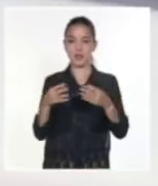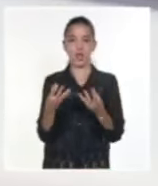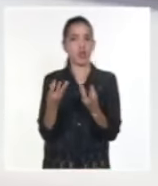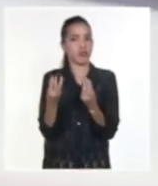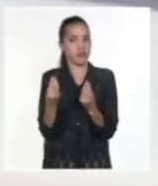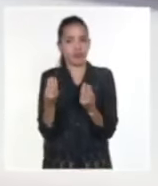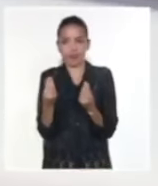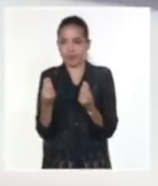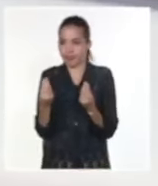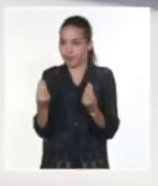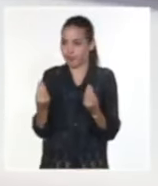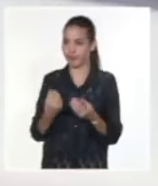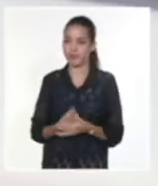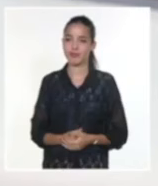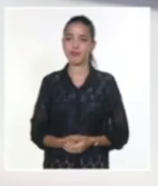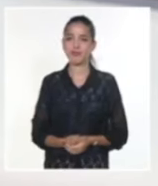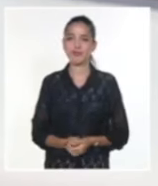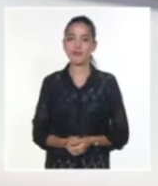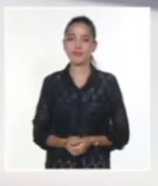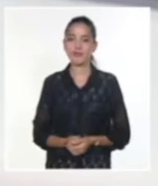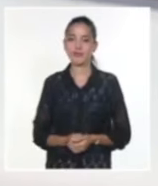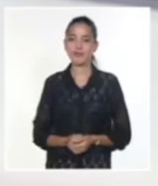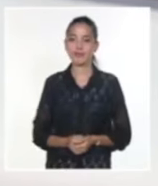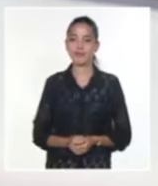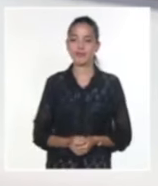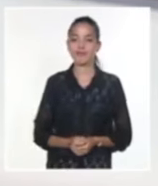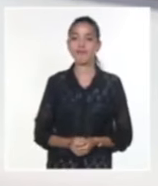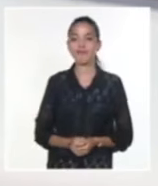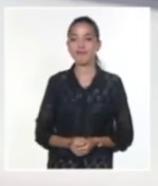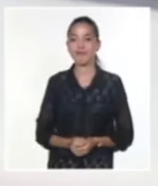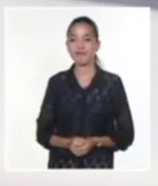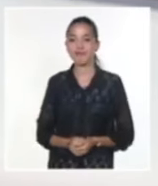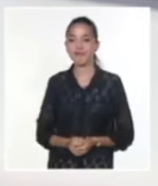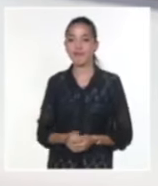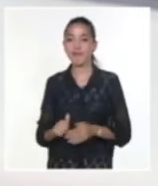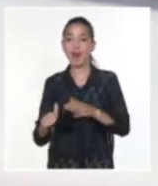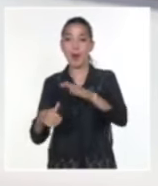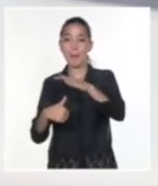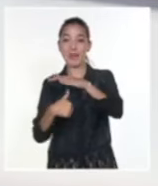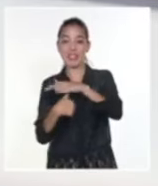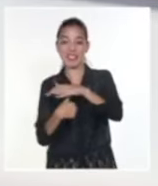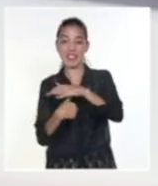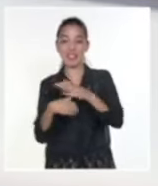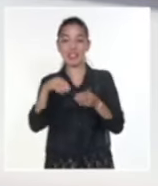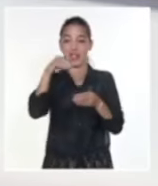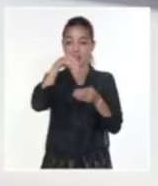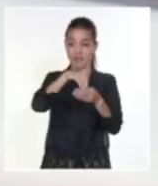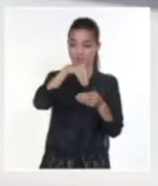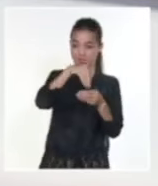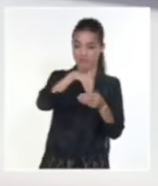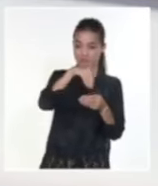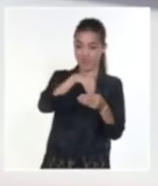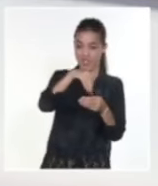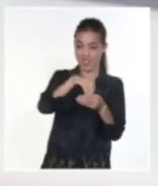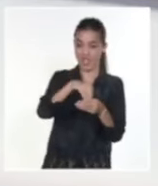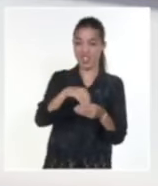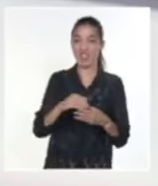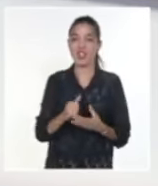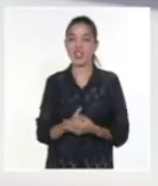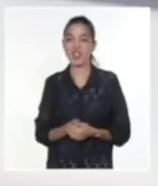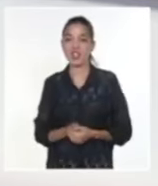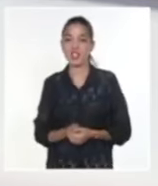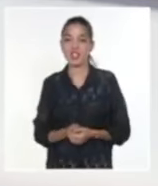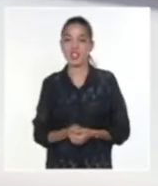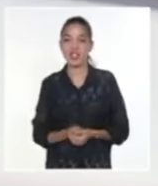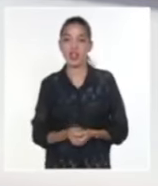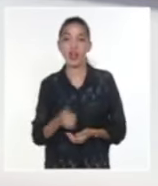Por cierto, la presidenta del Instituto Nacional Electoral de México, Guadalupe Taddei, indicó que Sheinbaum obtuvo entre un 58,3%